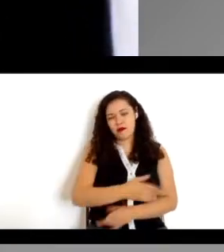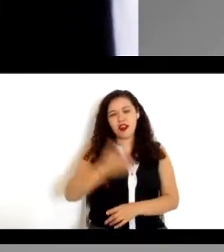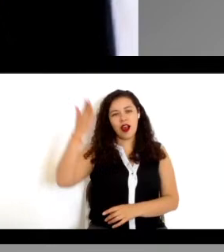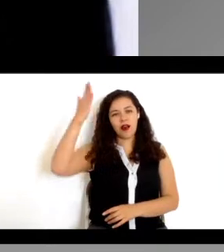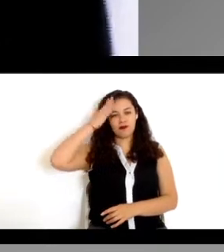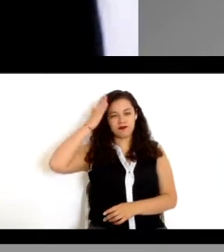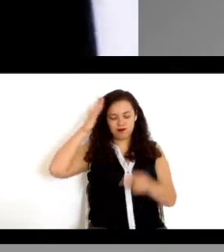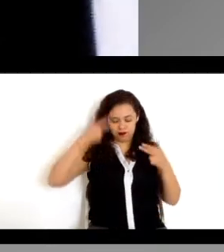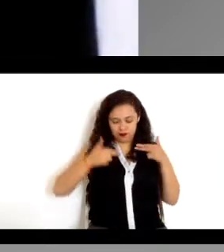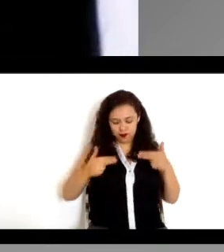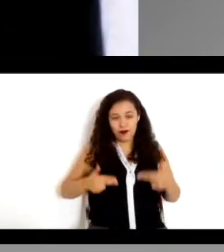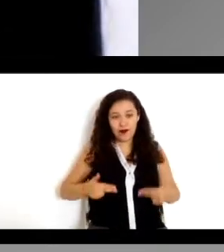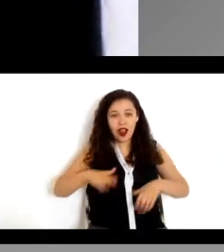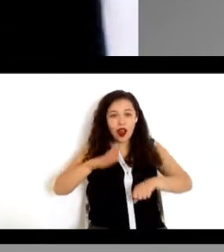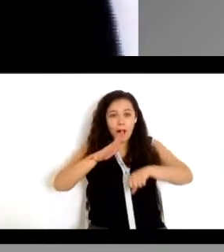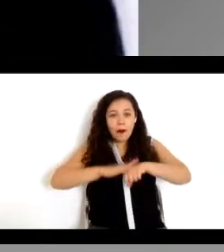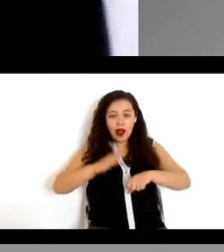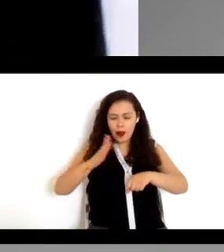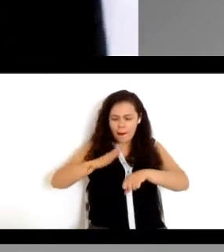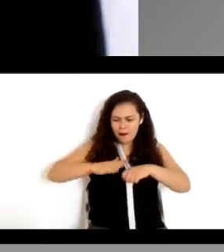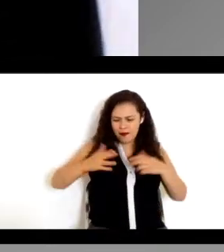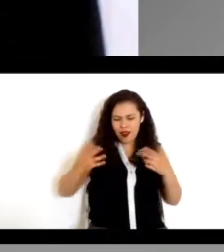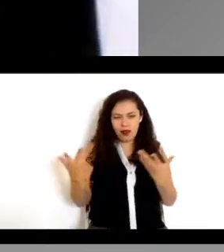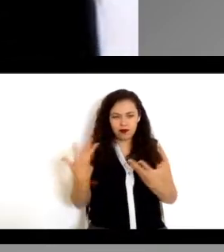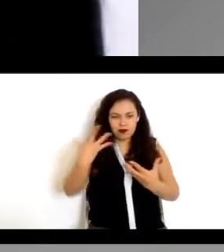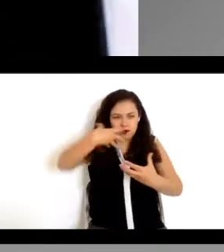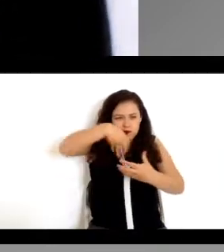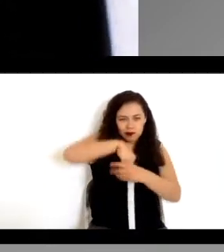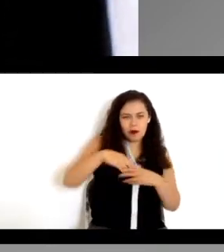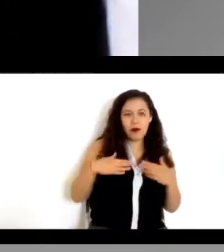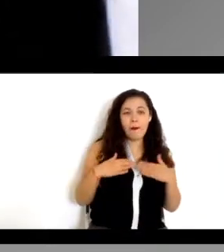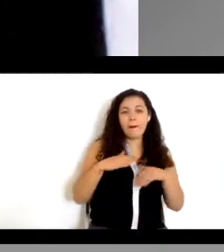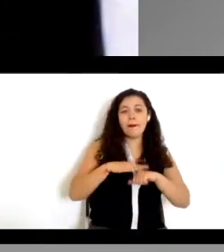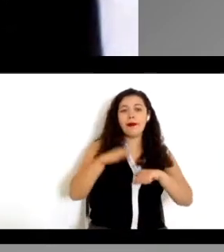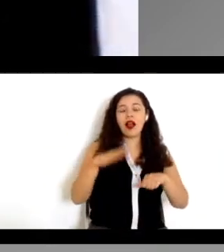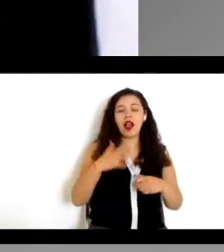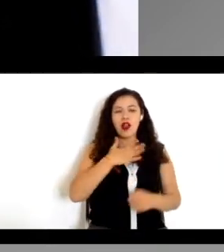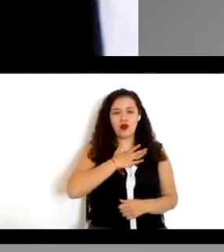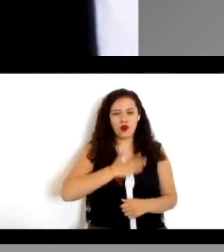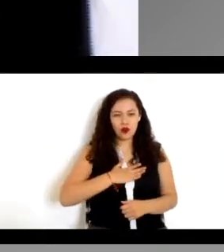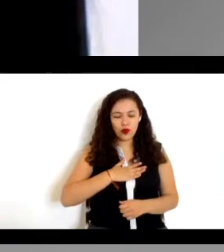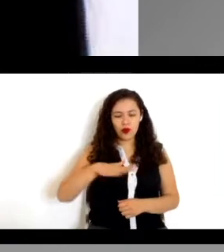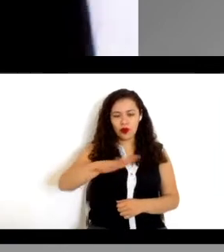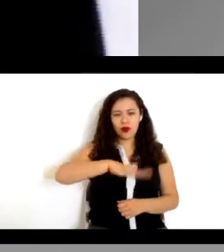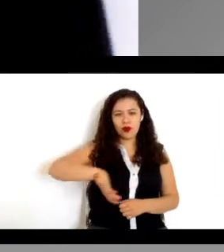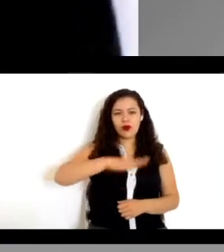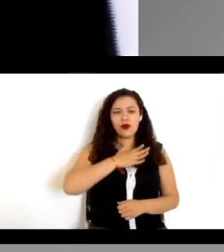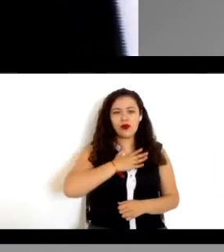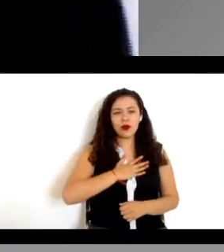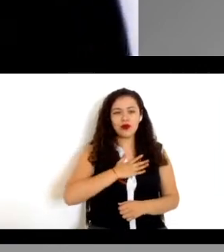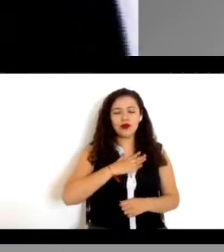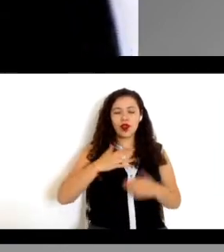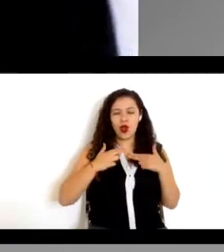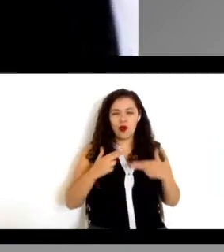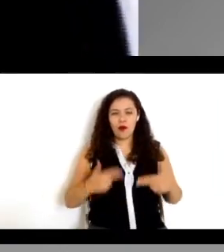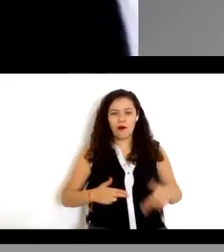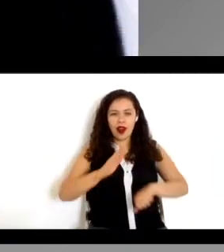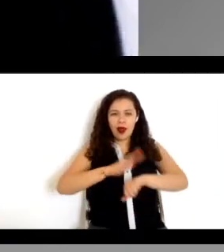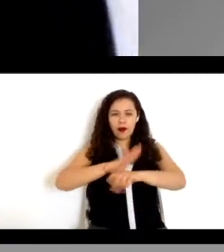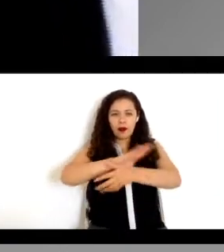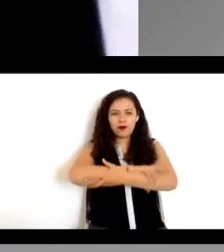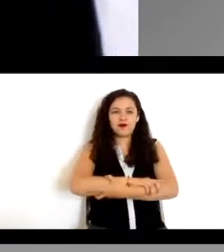humanos, más incluyentes y una sociedad más justa, más humana, más solidaria. Y eso es algo que lo